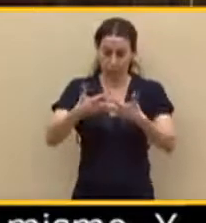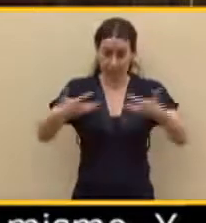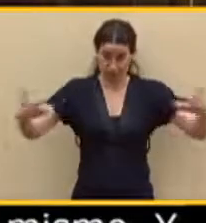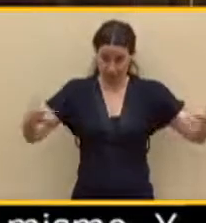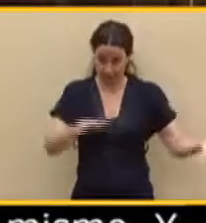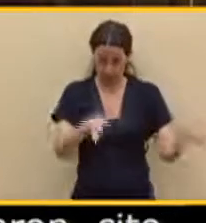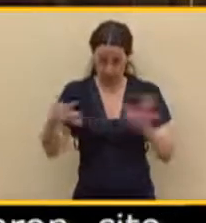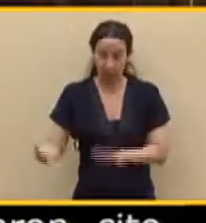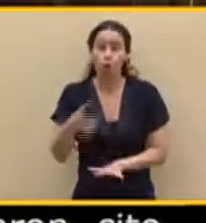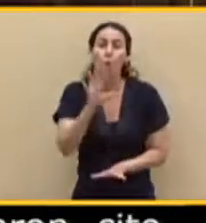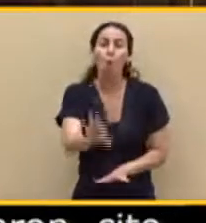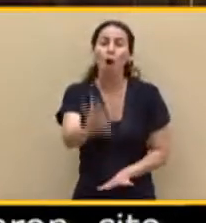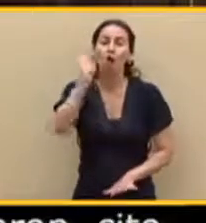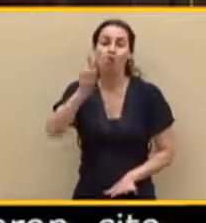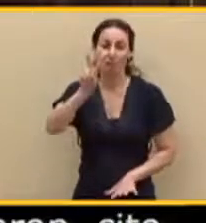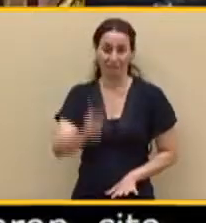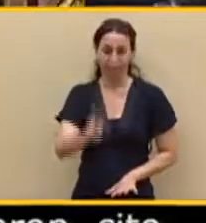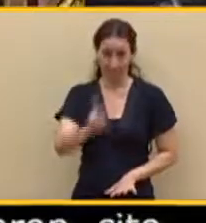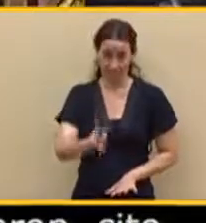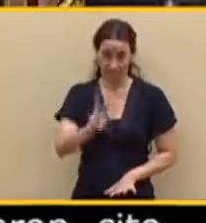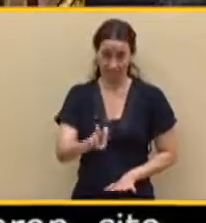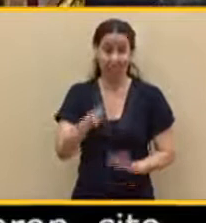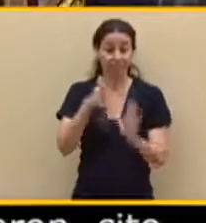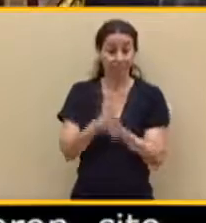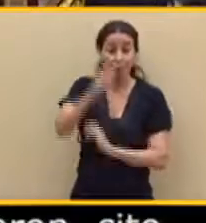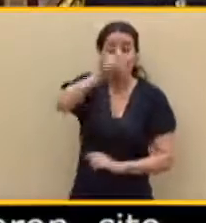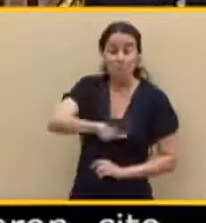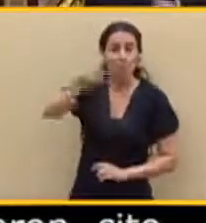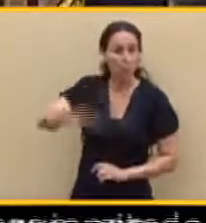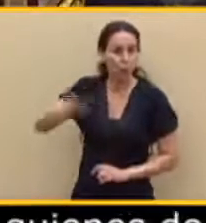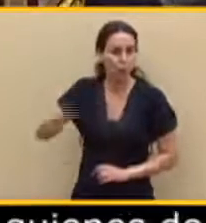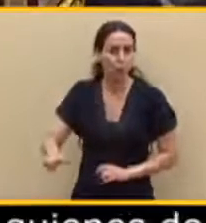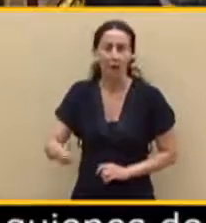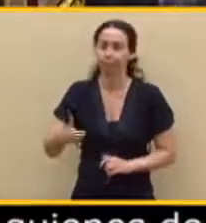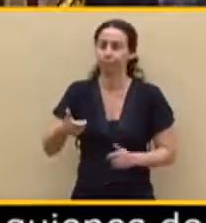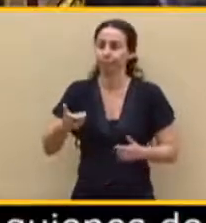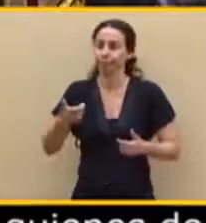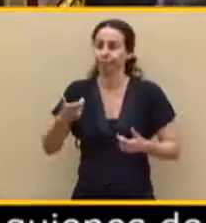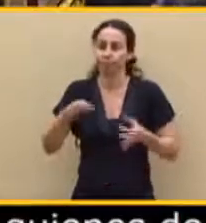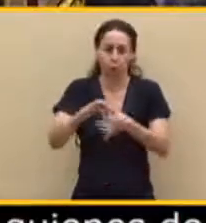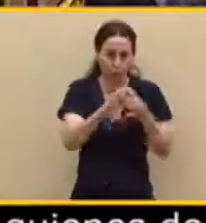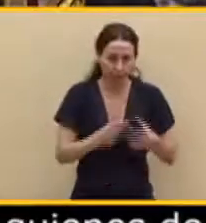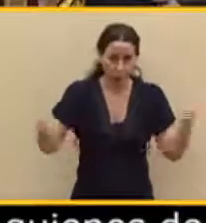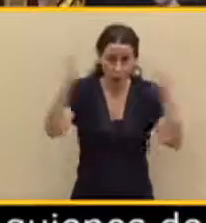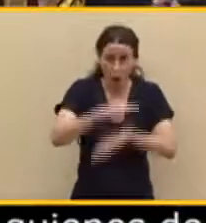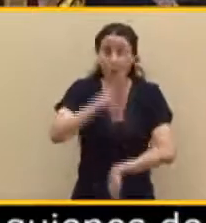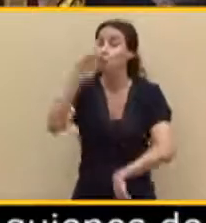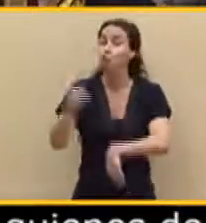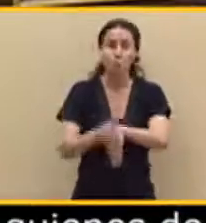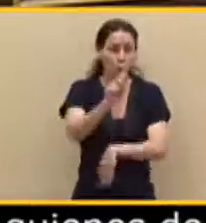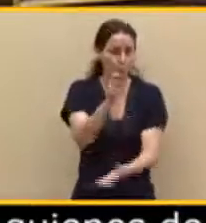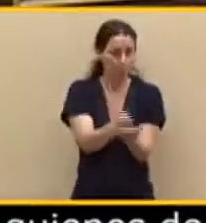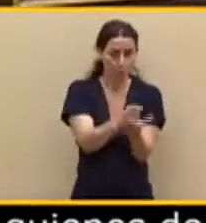opción válida la conducta de quienes de forma insolidaria incumplieron su deber de tributar de acuerdo con